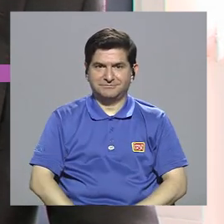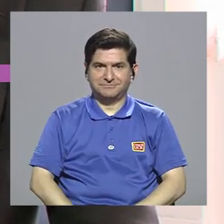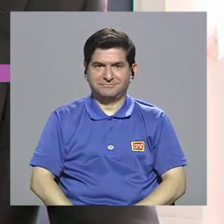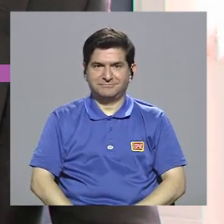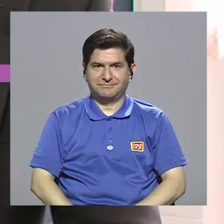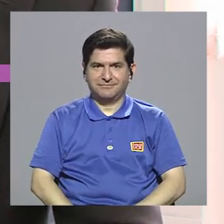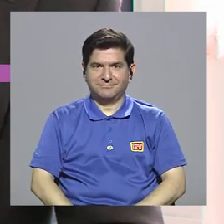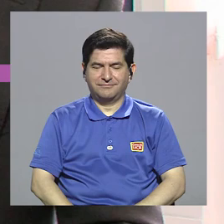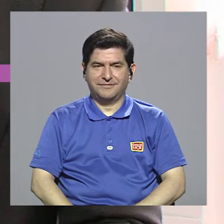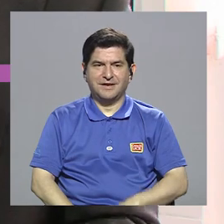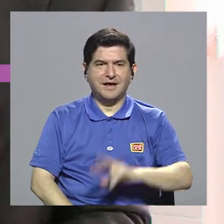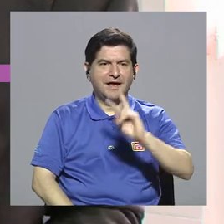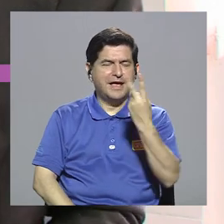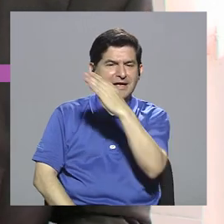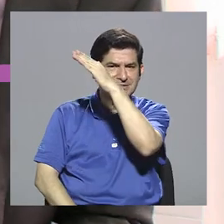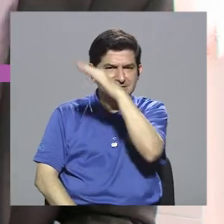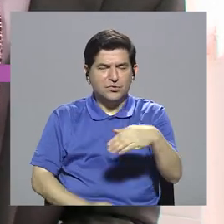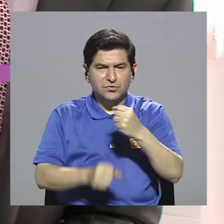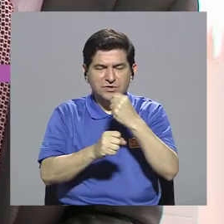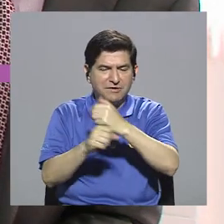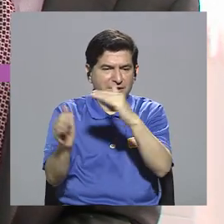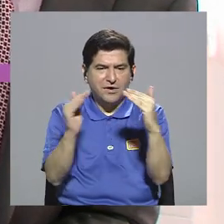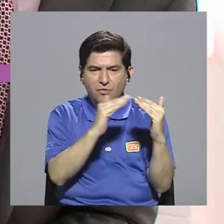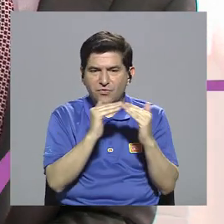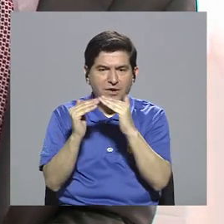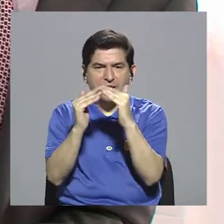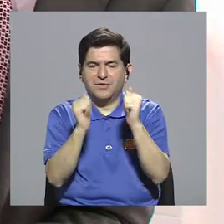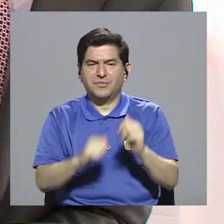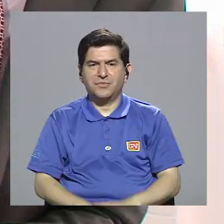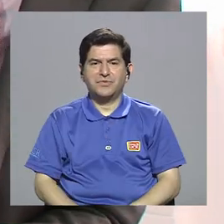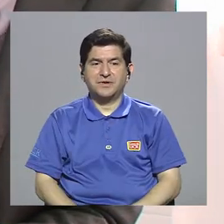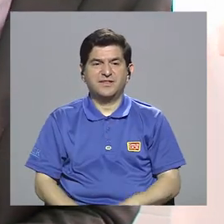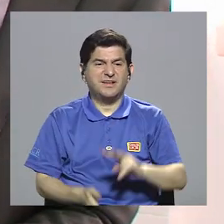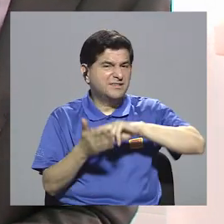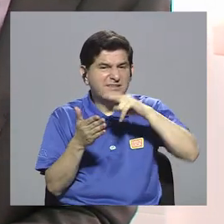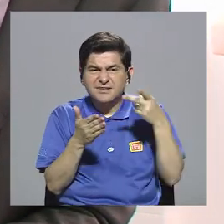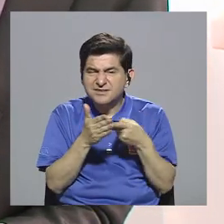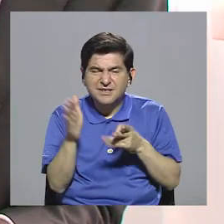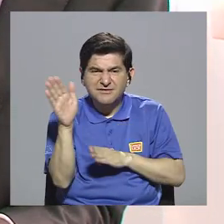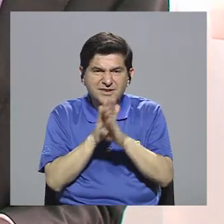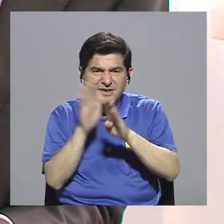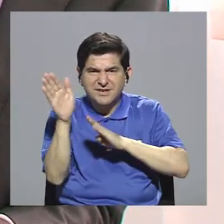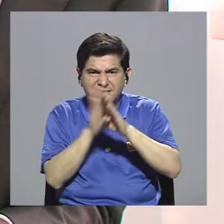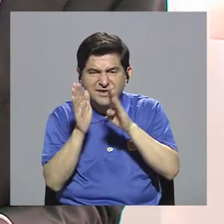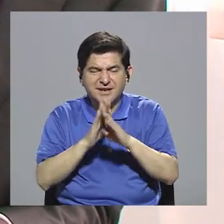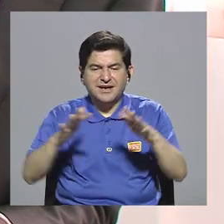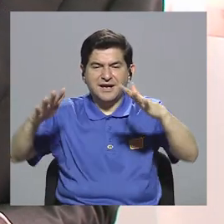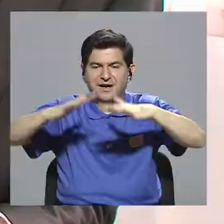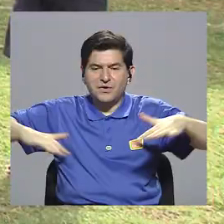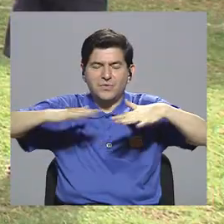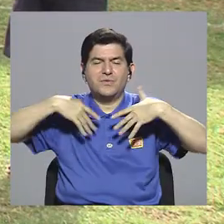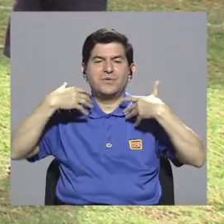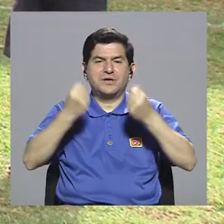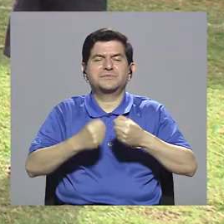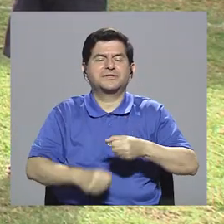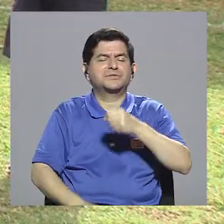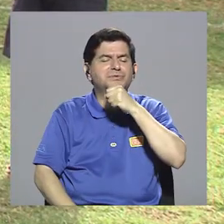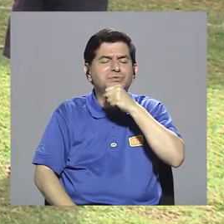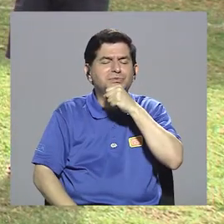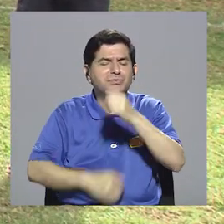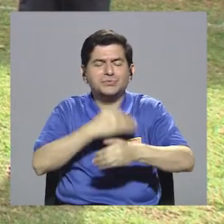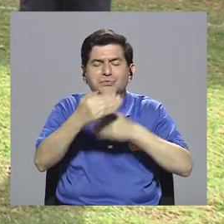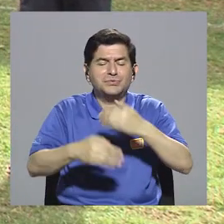como decía el segundo eje de trabajo con las comunidades de trabajo se trata de desarrollar entornos saludables para un envejecimiento